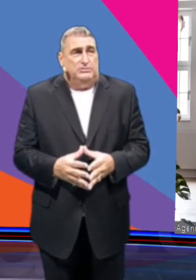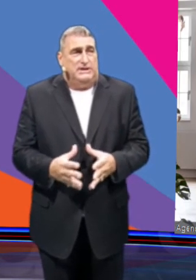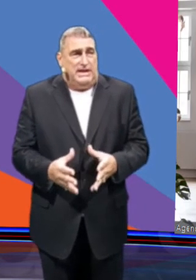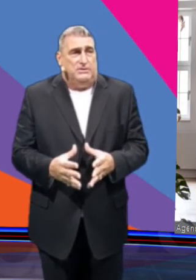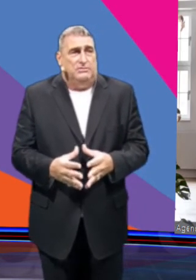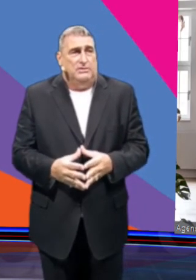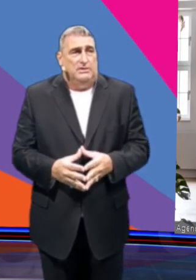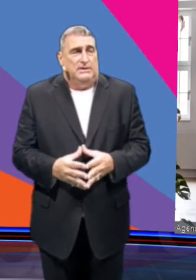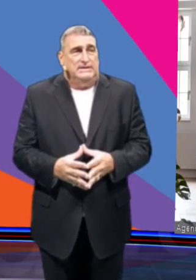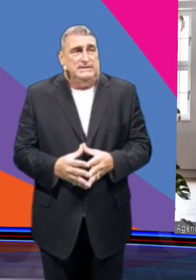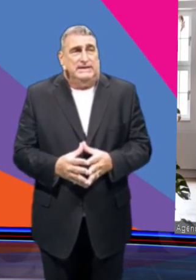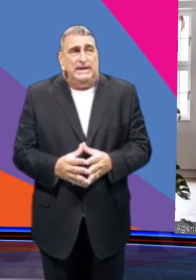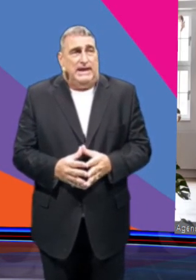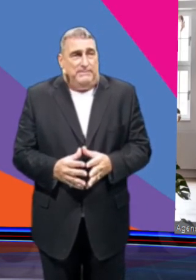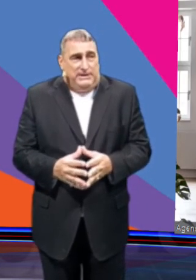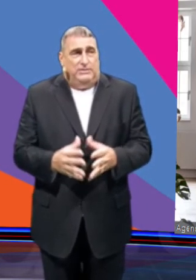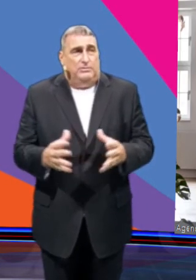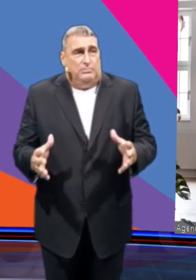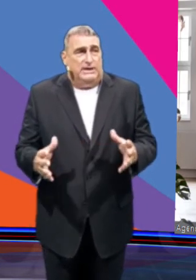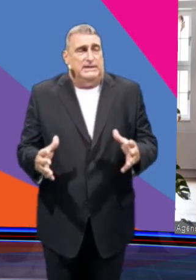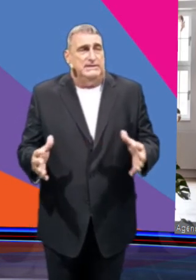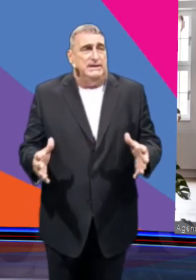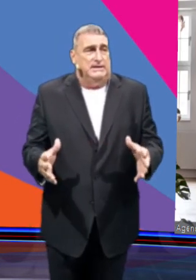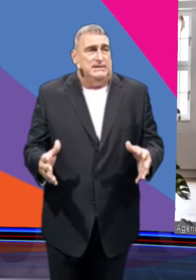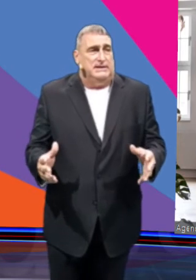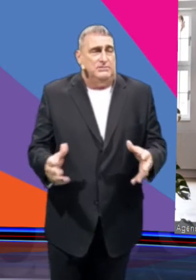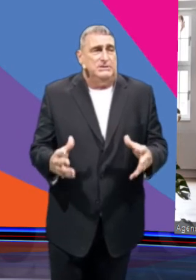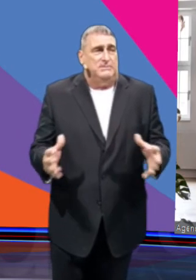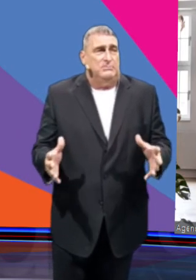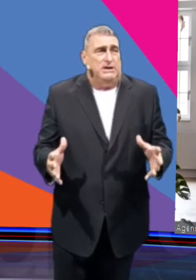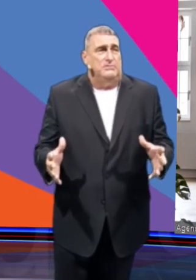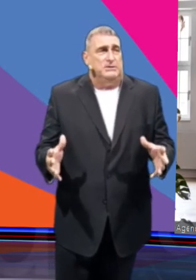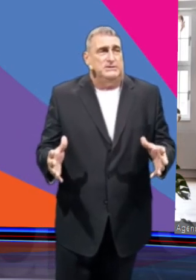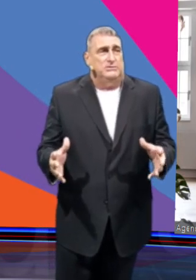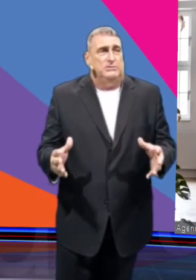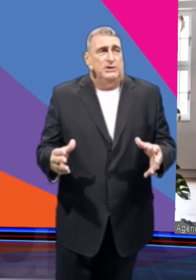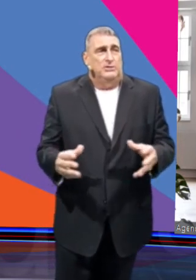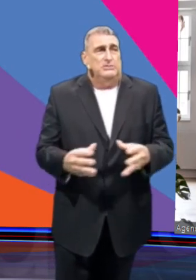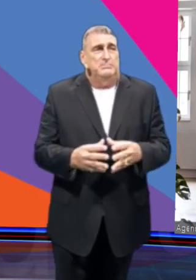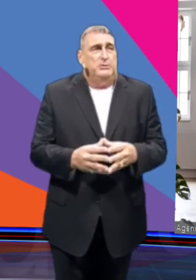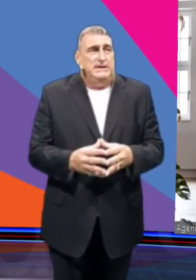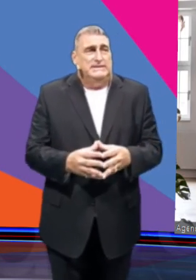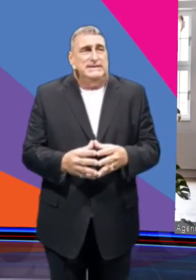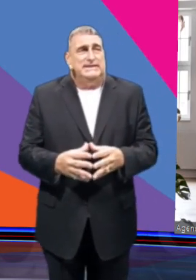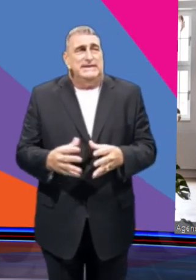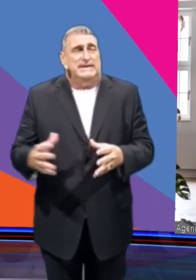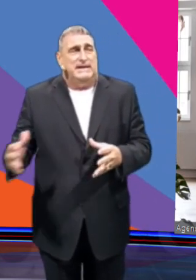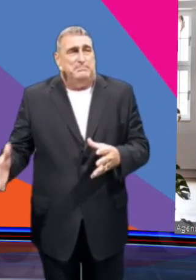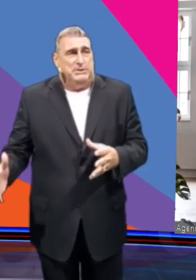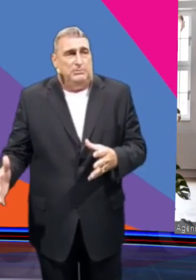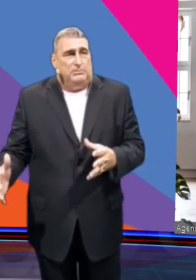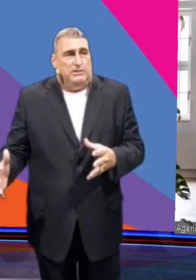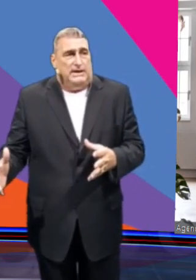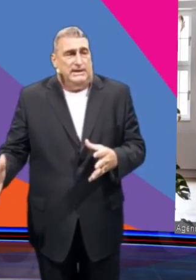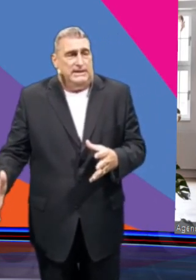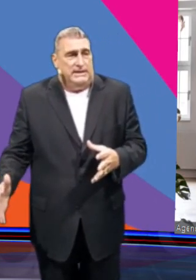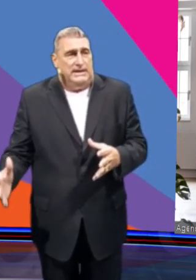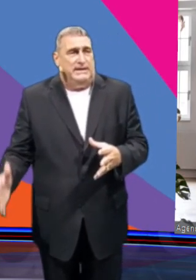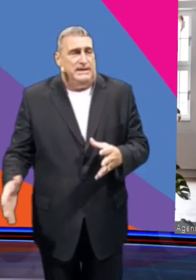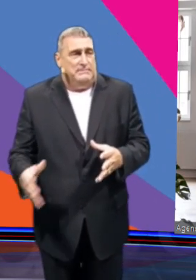12 años. Es decir, que ha habido una cantidad de gente que no se ha vacunado porque si no, no se podía llegar tan rápido a